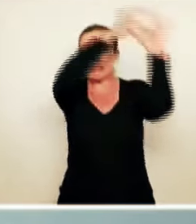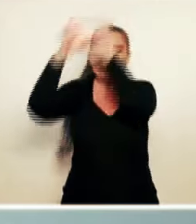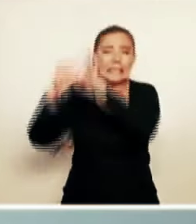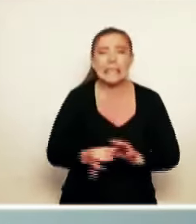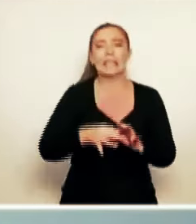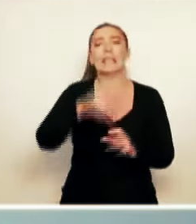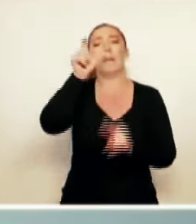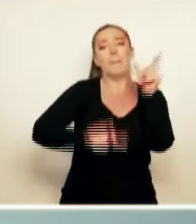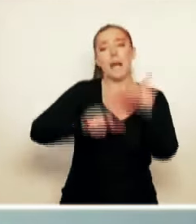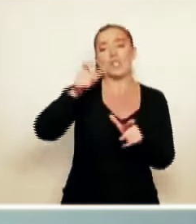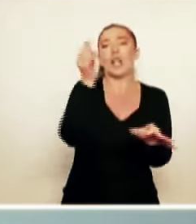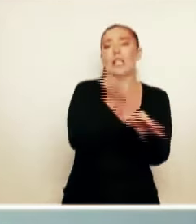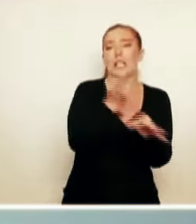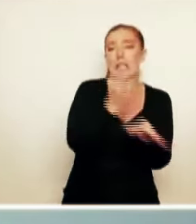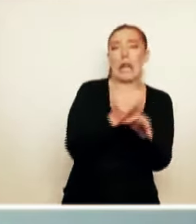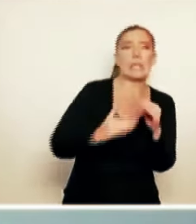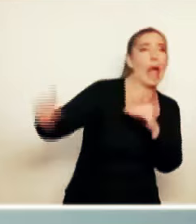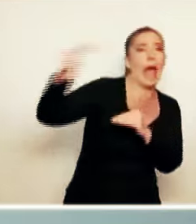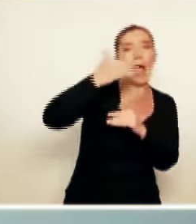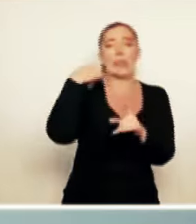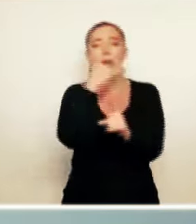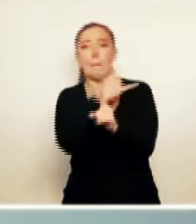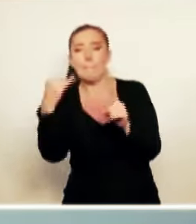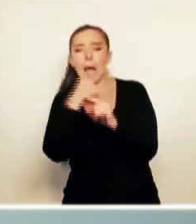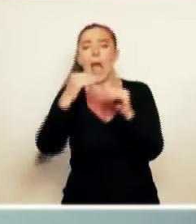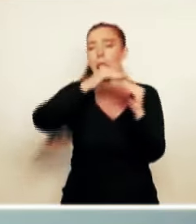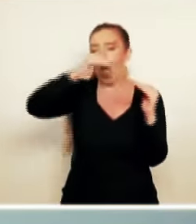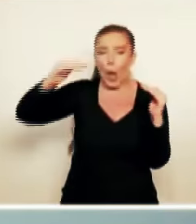clase alta, clase media, media baja, baja,